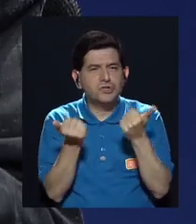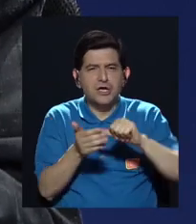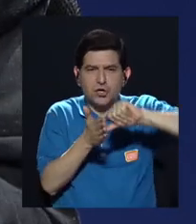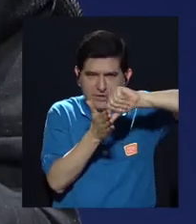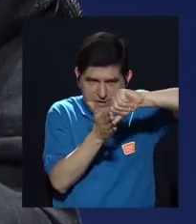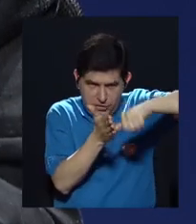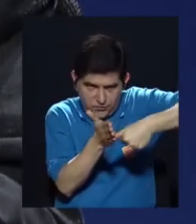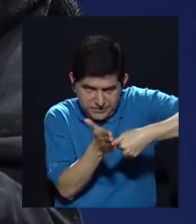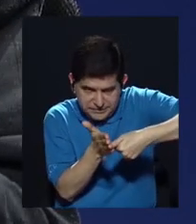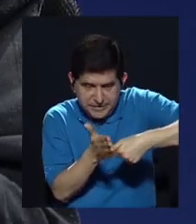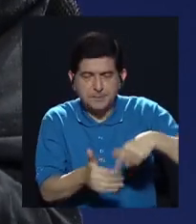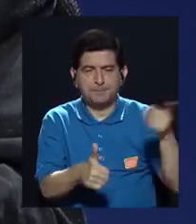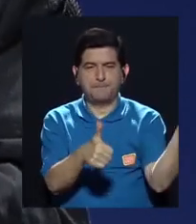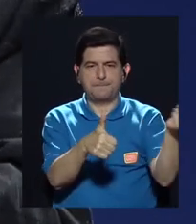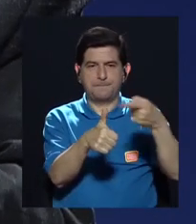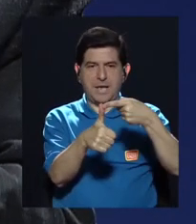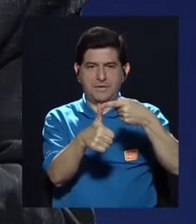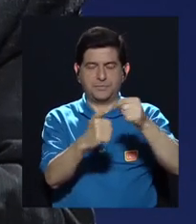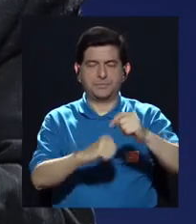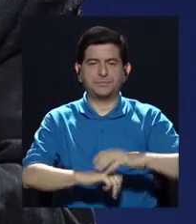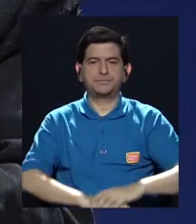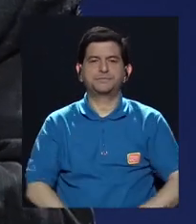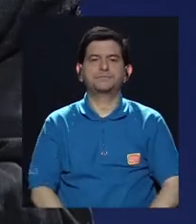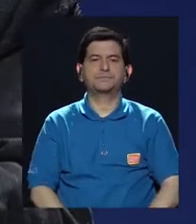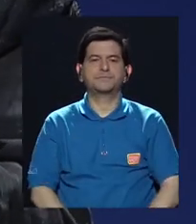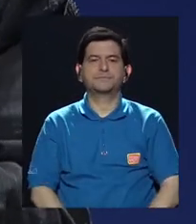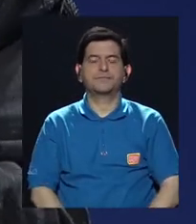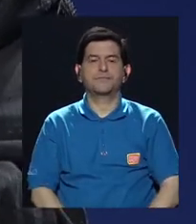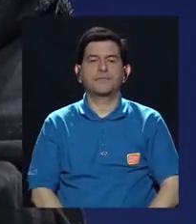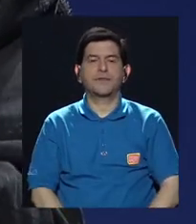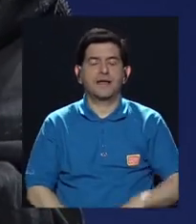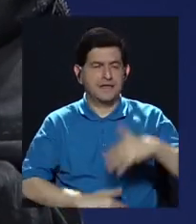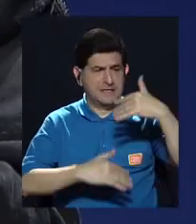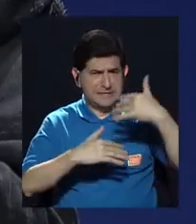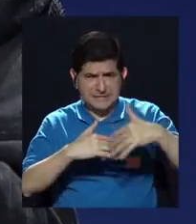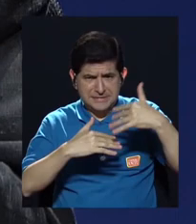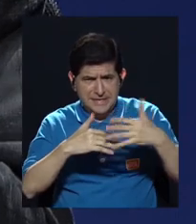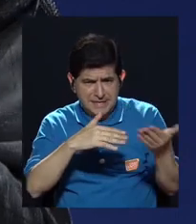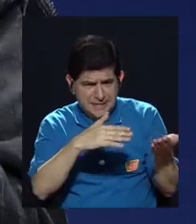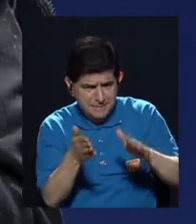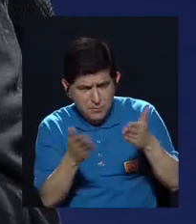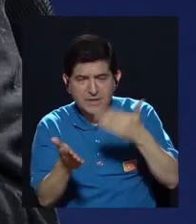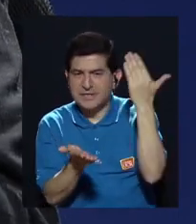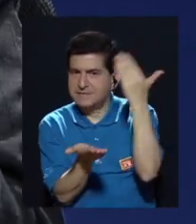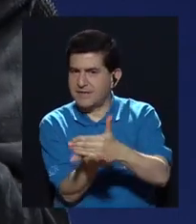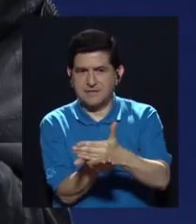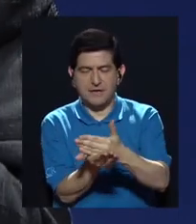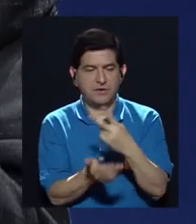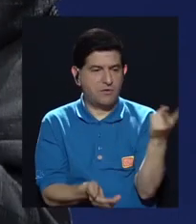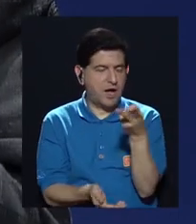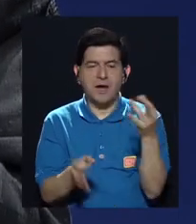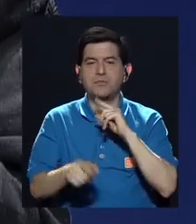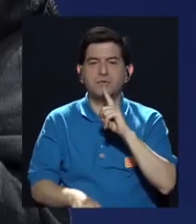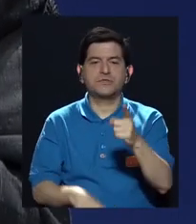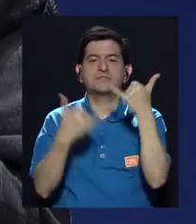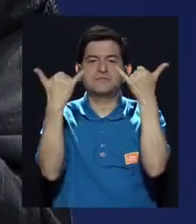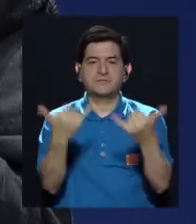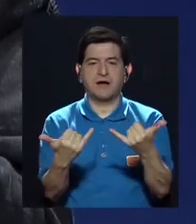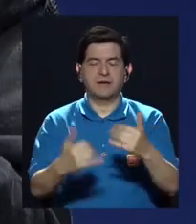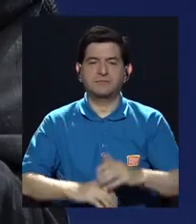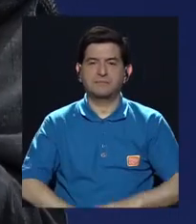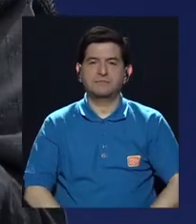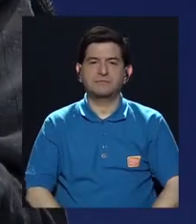quisiera subrayar. El primero, paró la sangre. Como ellos dos han dicho ya